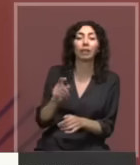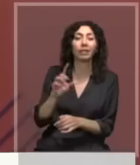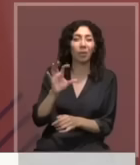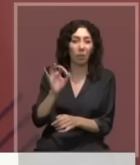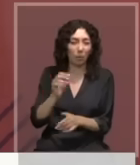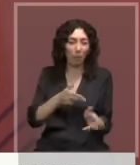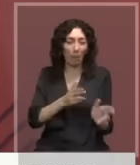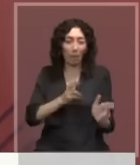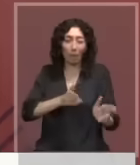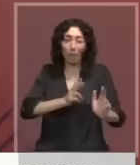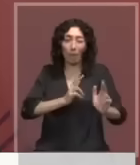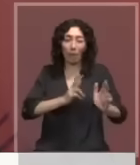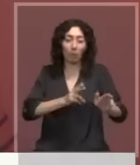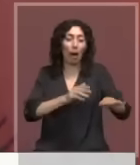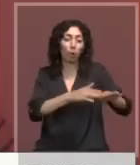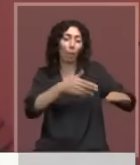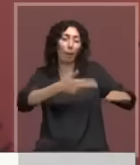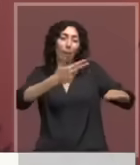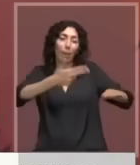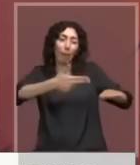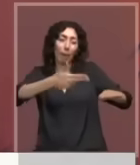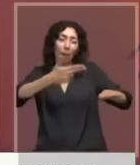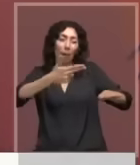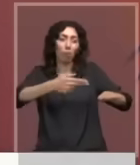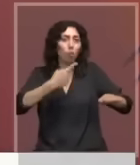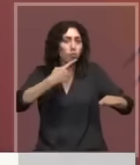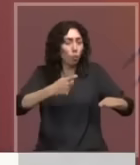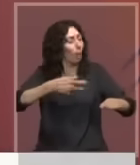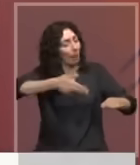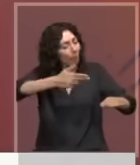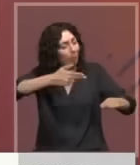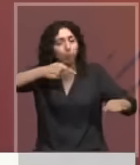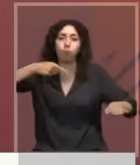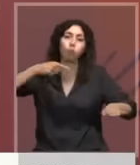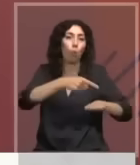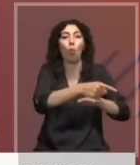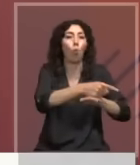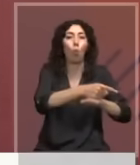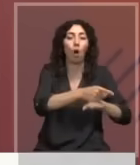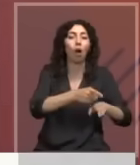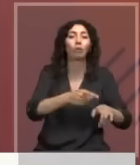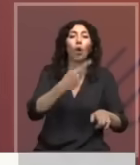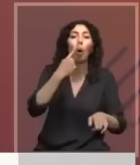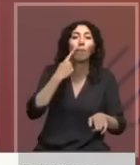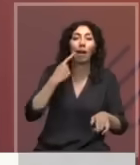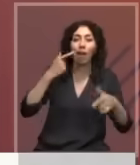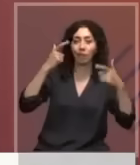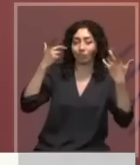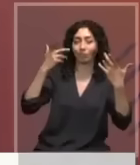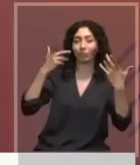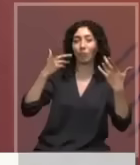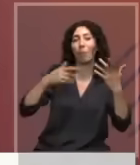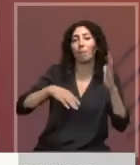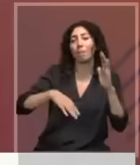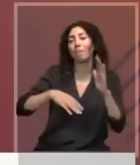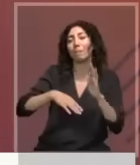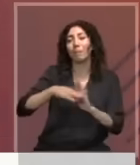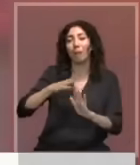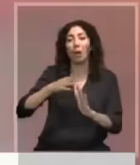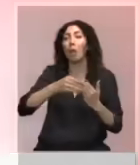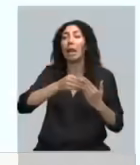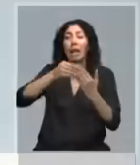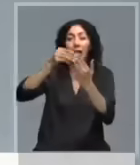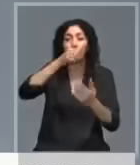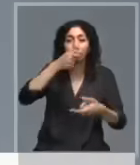hasta traspasar el blindaje del auto de quien hasta ese entonces era conocido como el rey de la frontera. Esa es la capacidad del